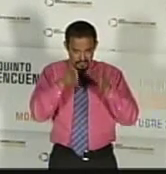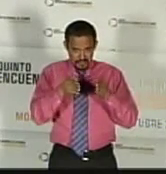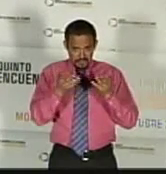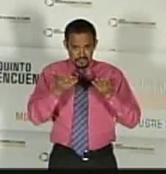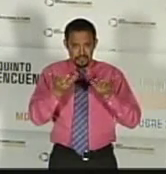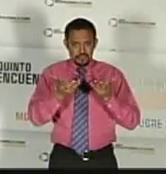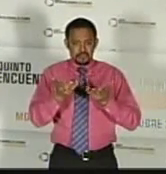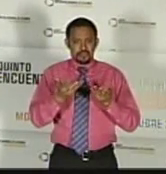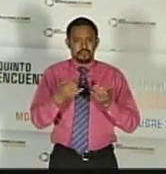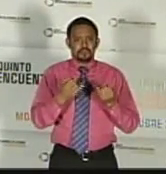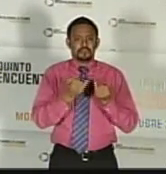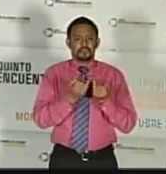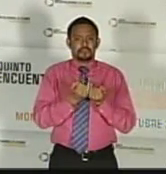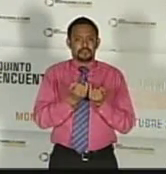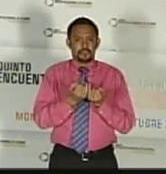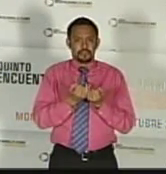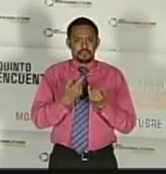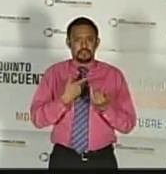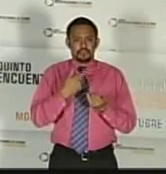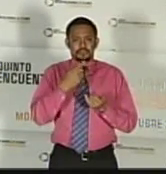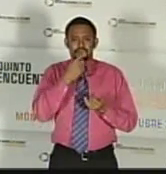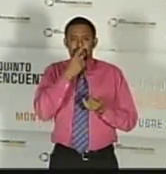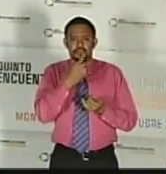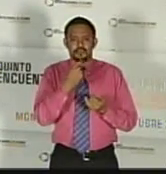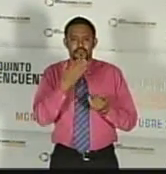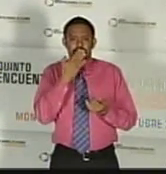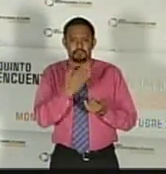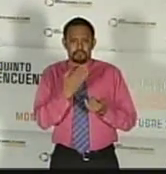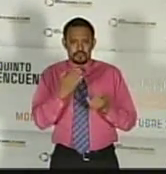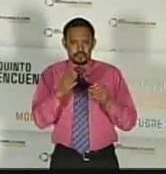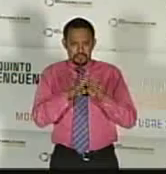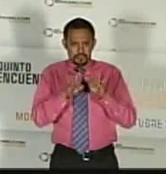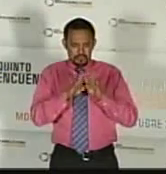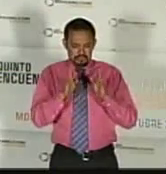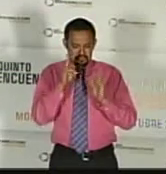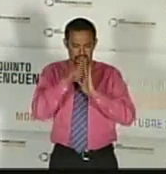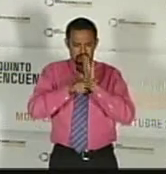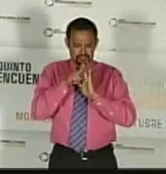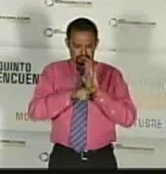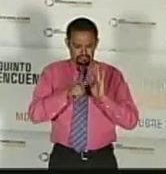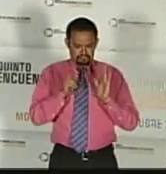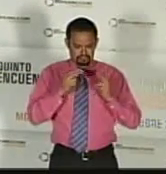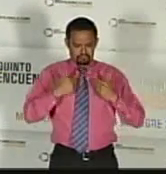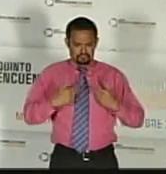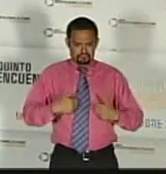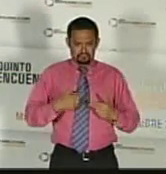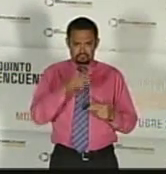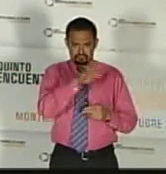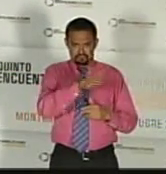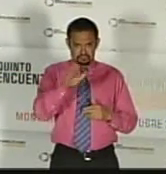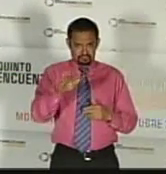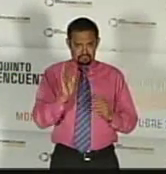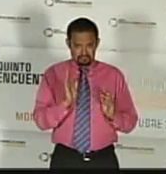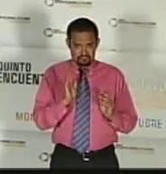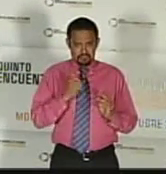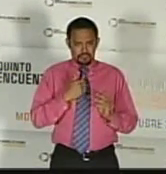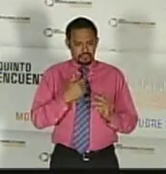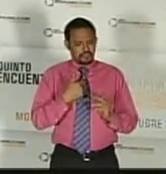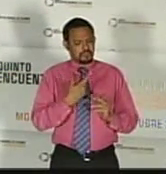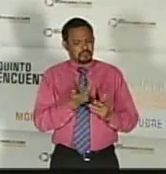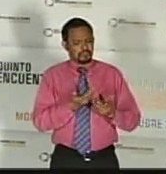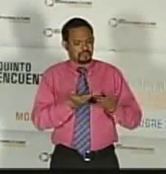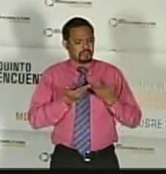freudiana, no era de bienestar, crecimiento y potencial humano. Entonces me dio a 300 personas y yo comencé